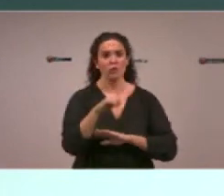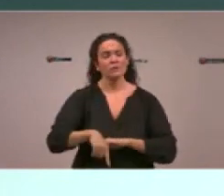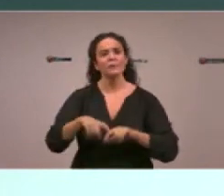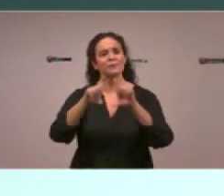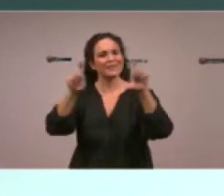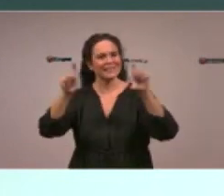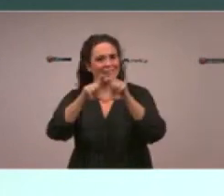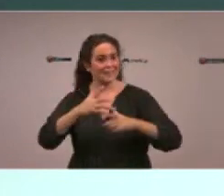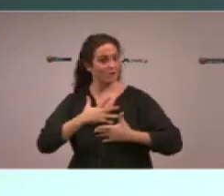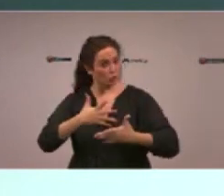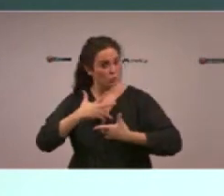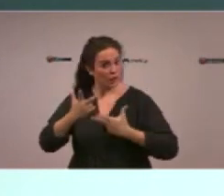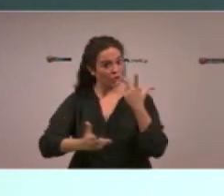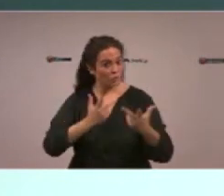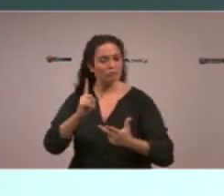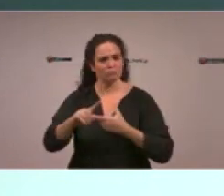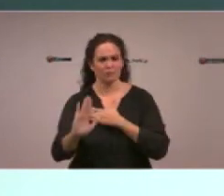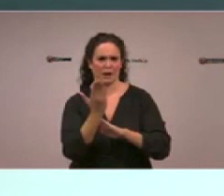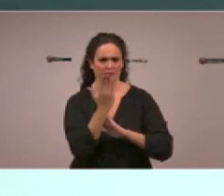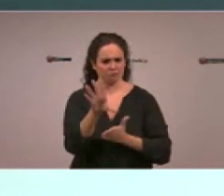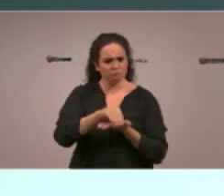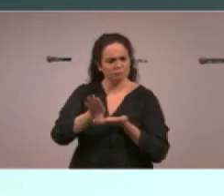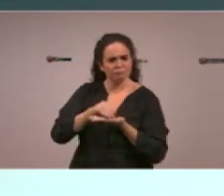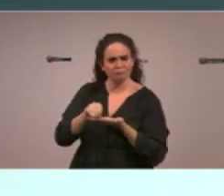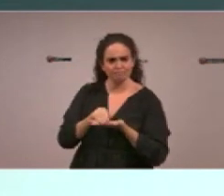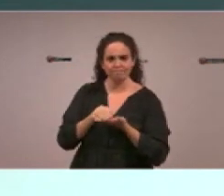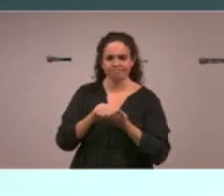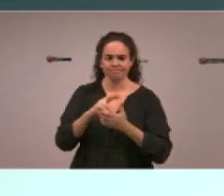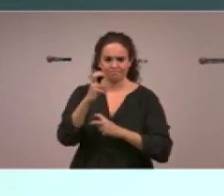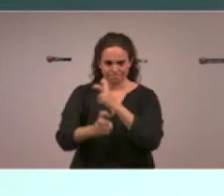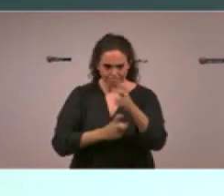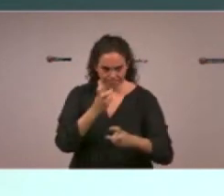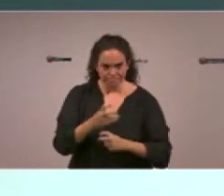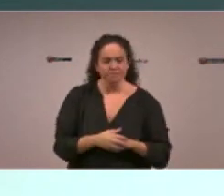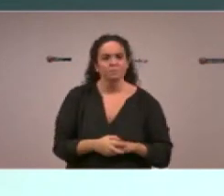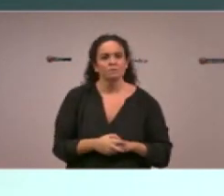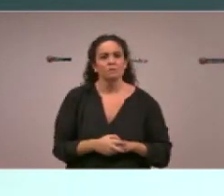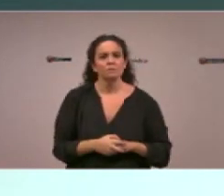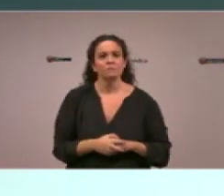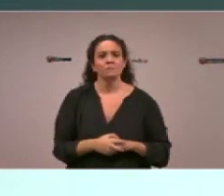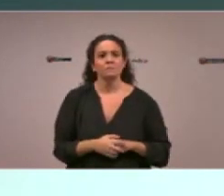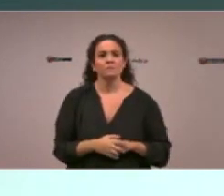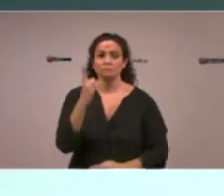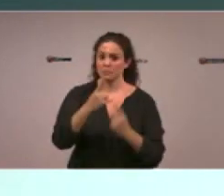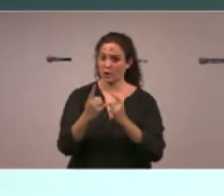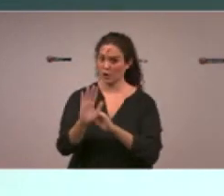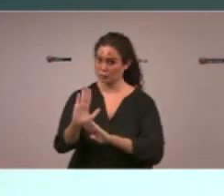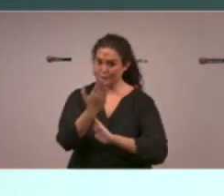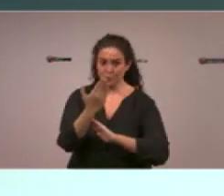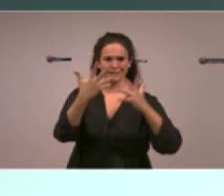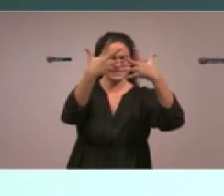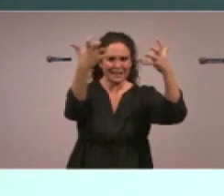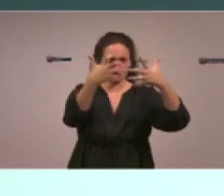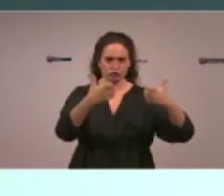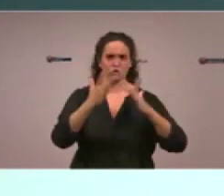Social Voluntaria de Euskadi. Algunas de estas propuestas han sido recogidas en el texto del programa y